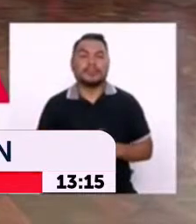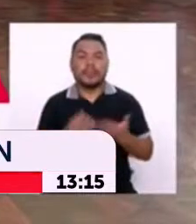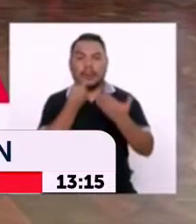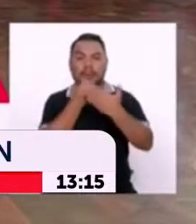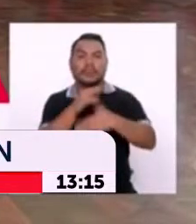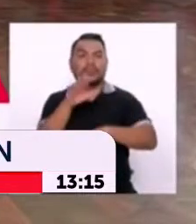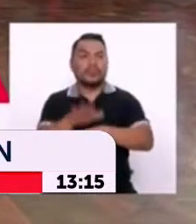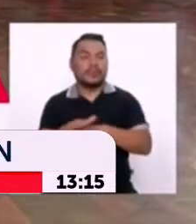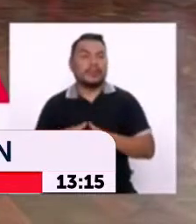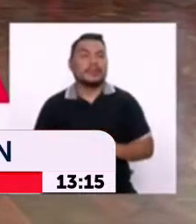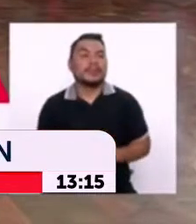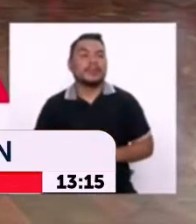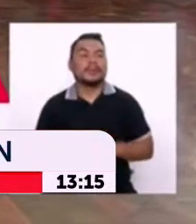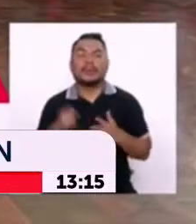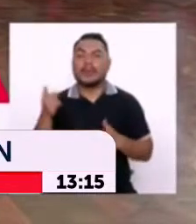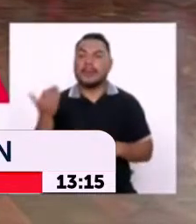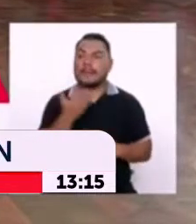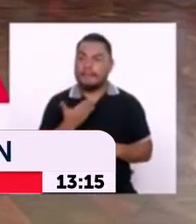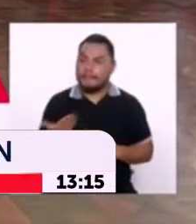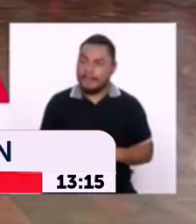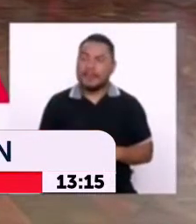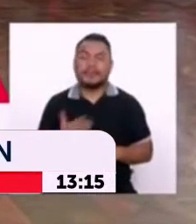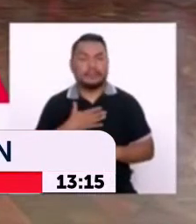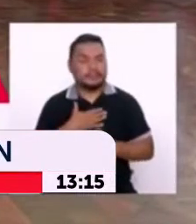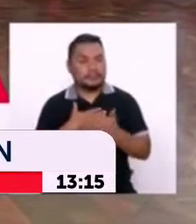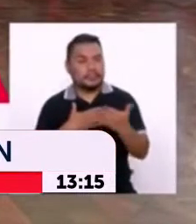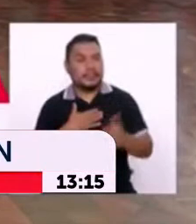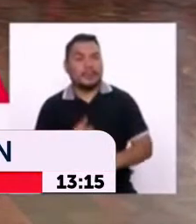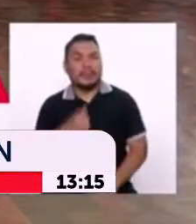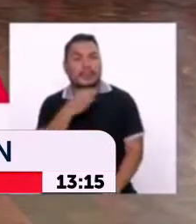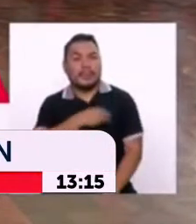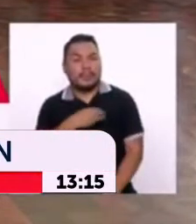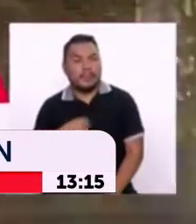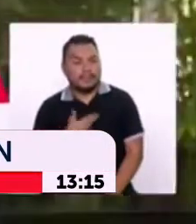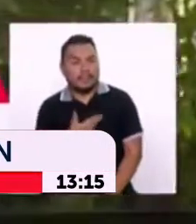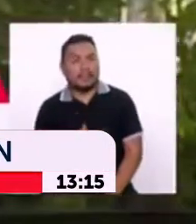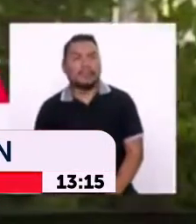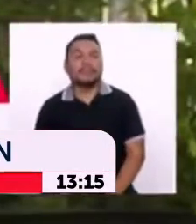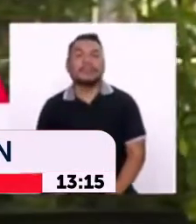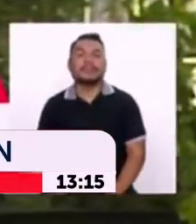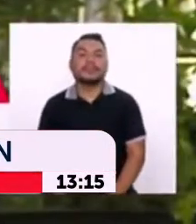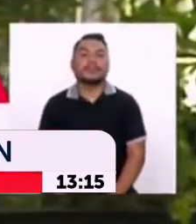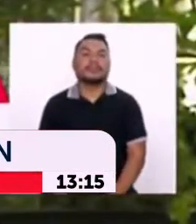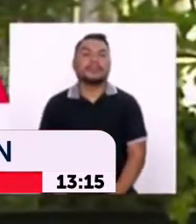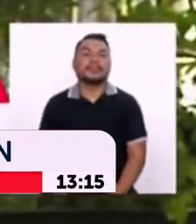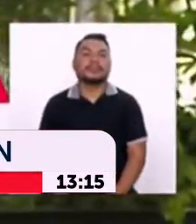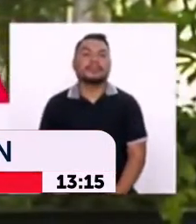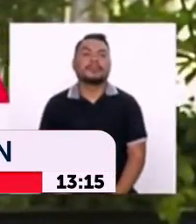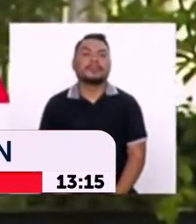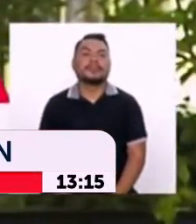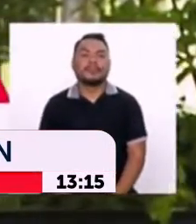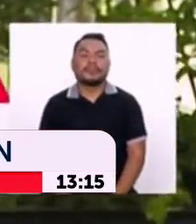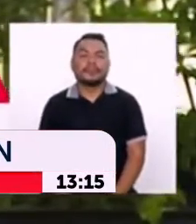Muy buenas tardes, presidenta, estimado presidente del Consejo de Ministros.